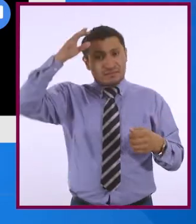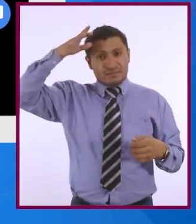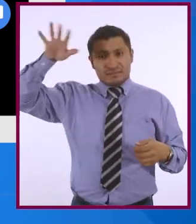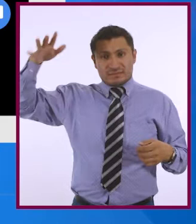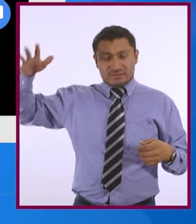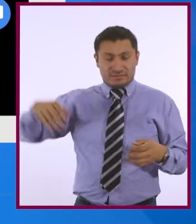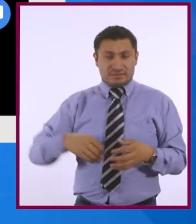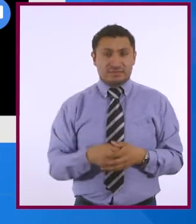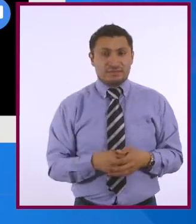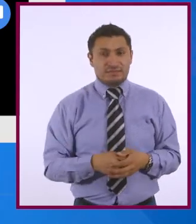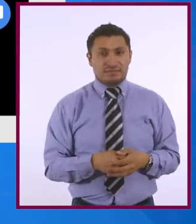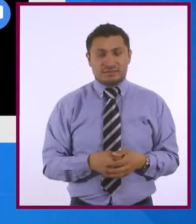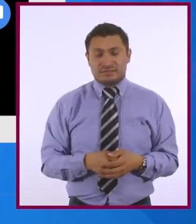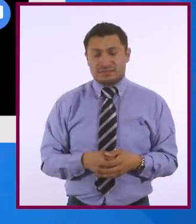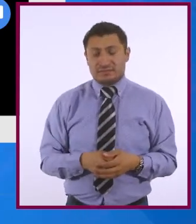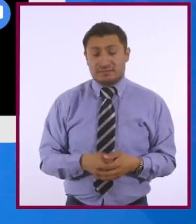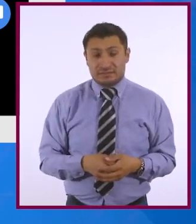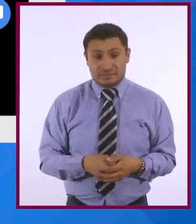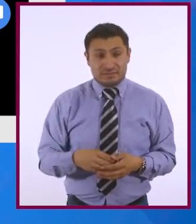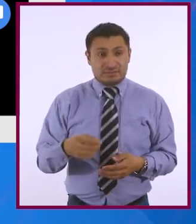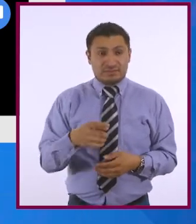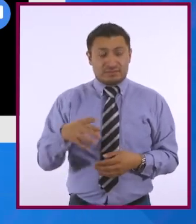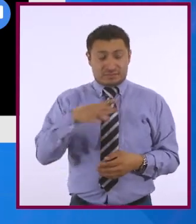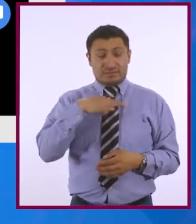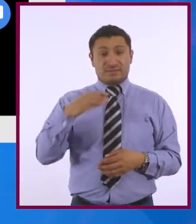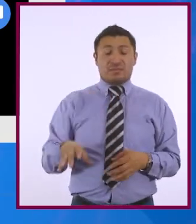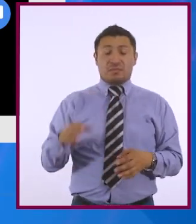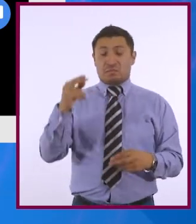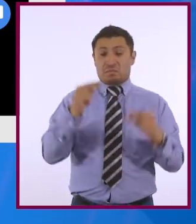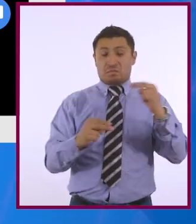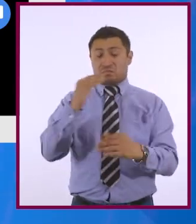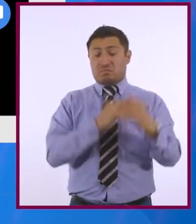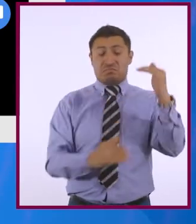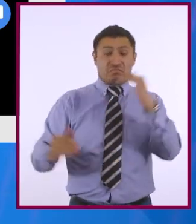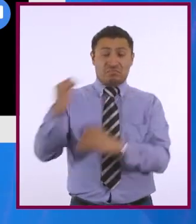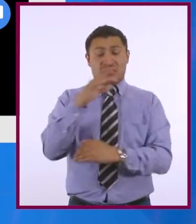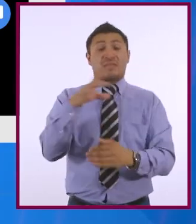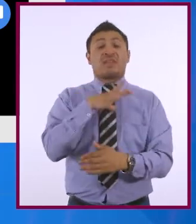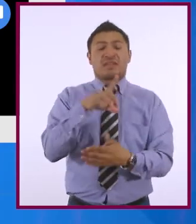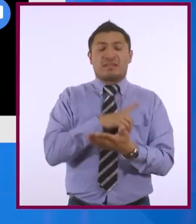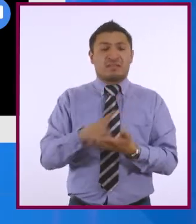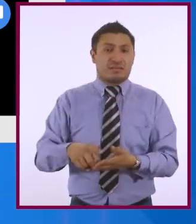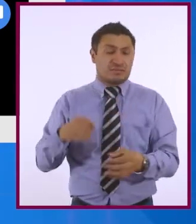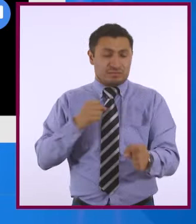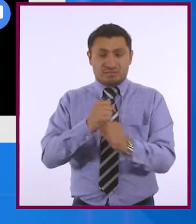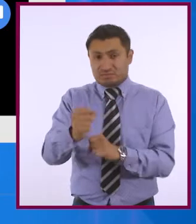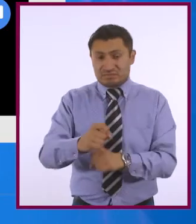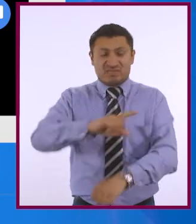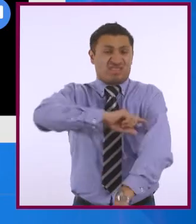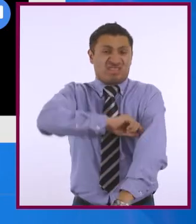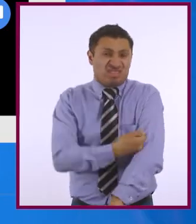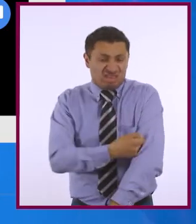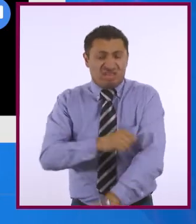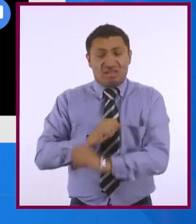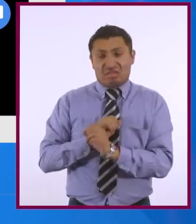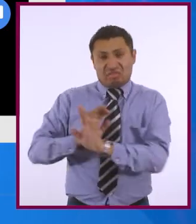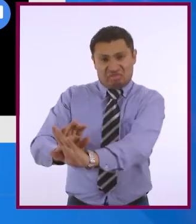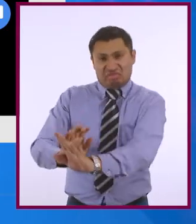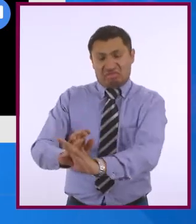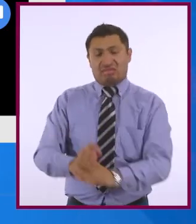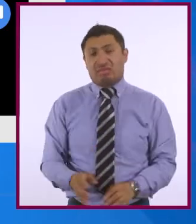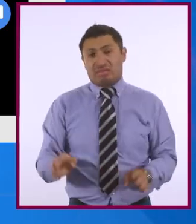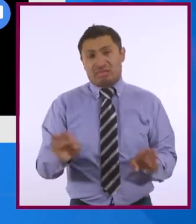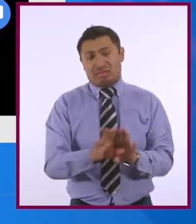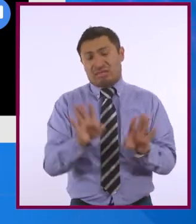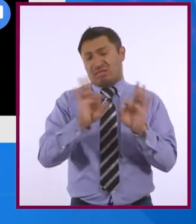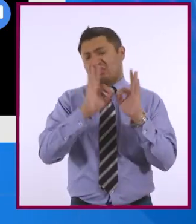adultos, de que tenemos una jerarquía y un derecho a golpear, ¿no? A pellizcar, a empujar,